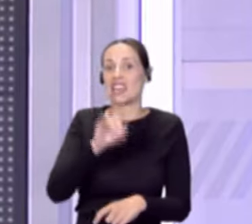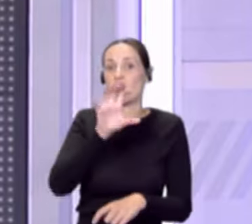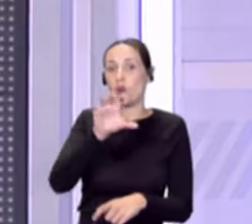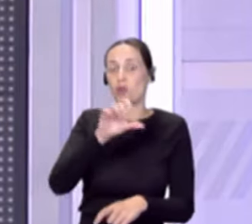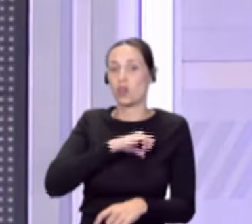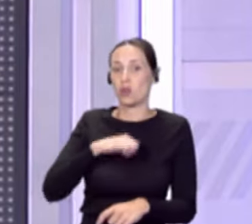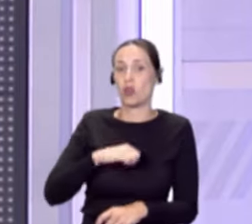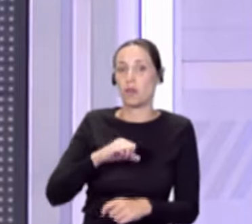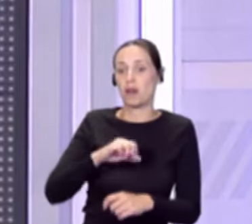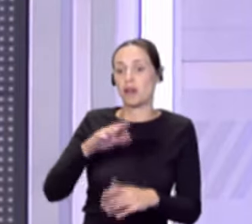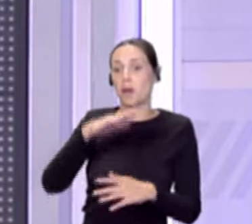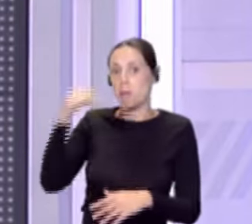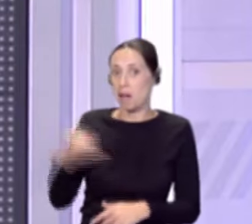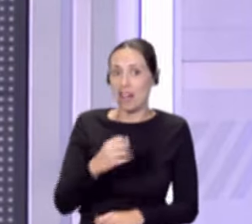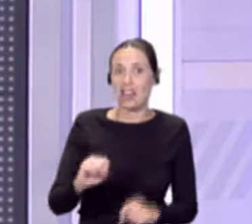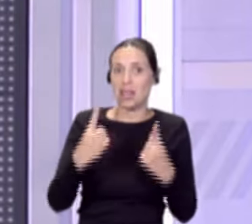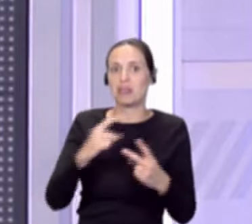incremento de las bajas médicas.